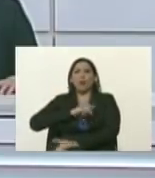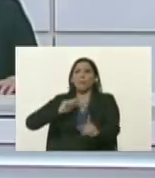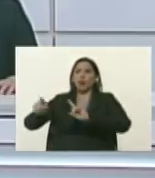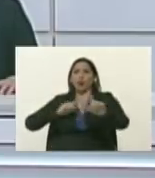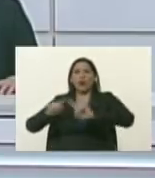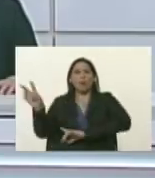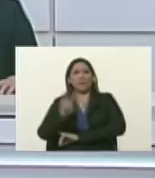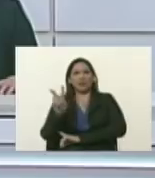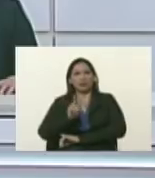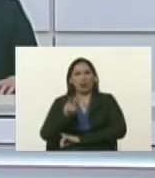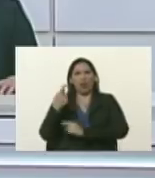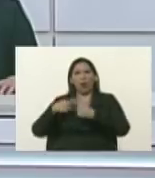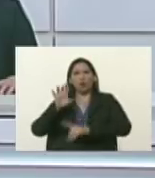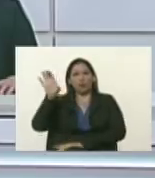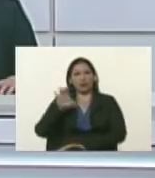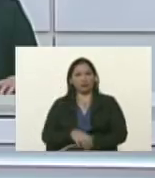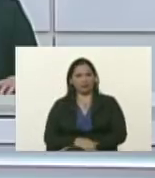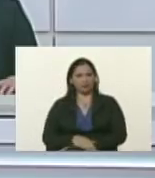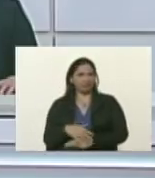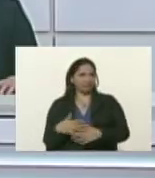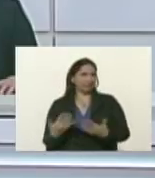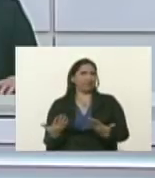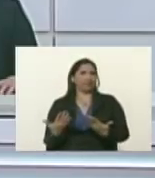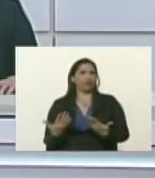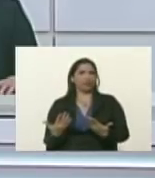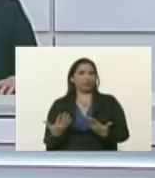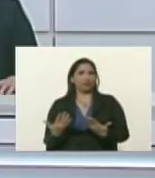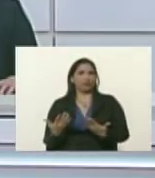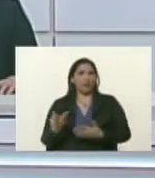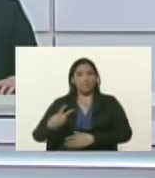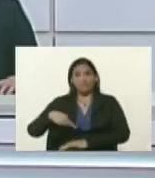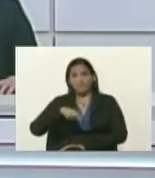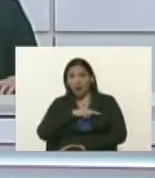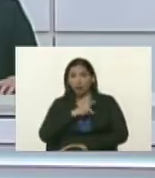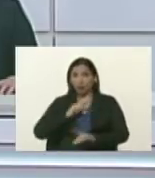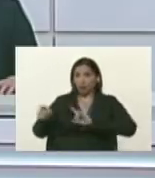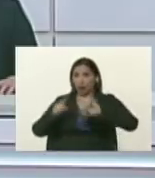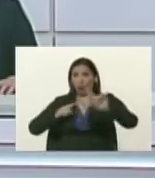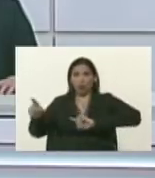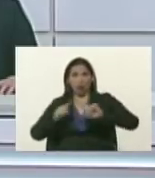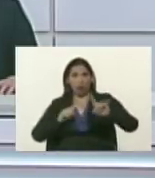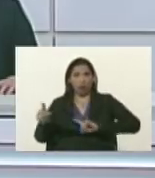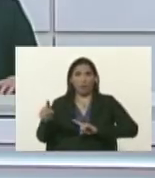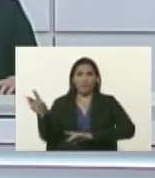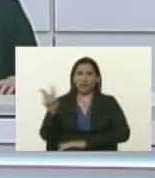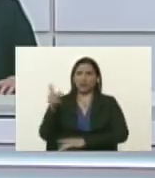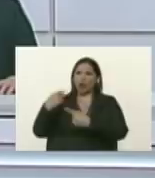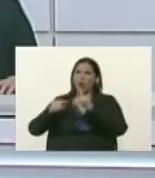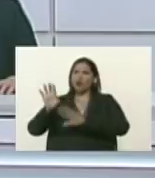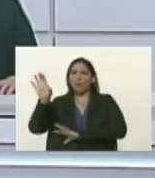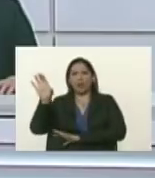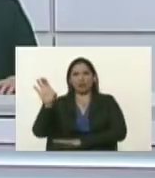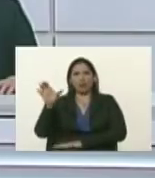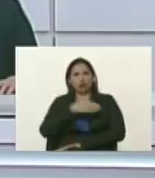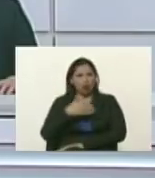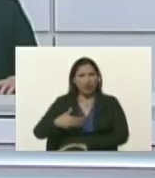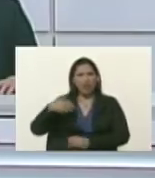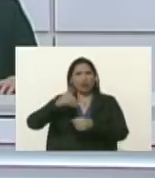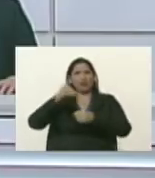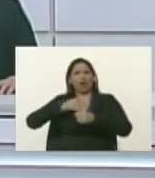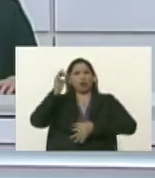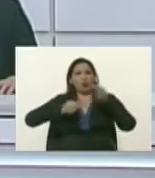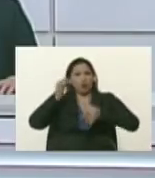Venezuela en el exterior. Falso procurador de Venezuela en el exterior. Pero yo quiero dar unos datos